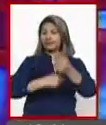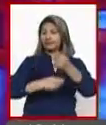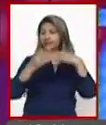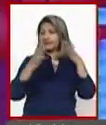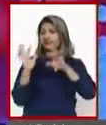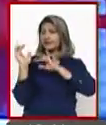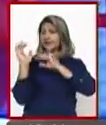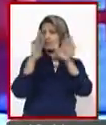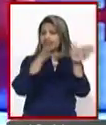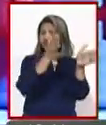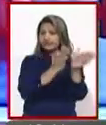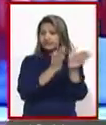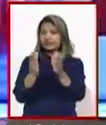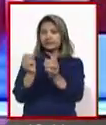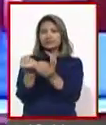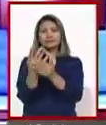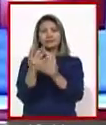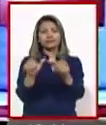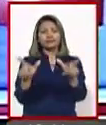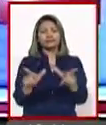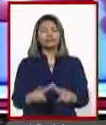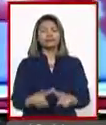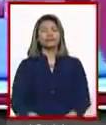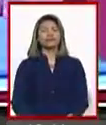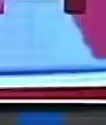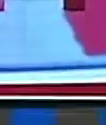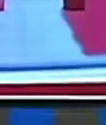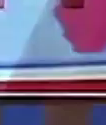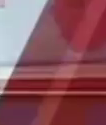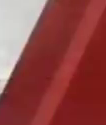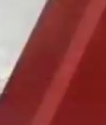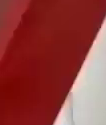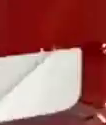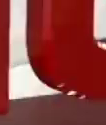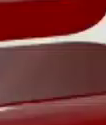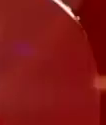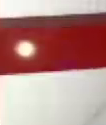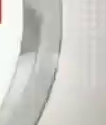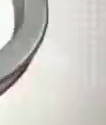comerciantes se van a ir acomodando a este nuevo lugar. Continuamos con más.